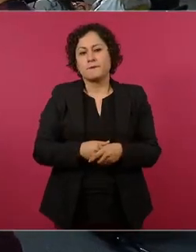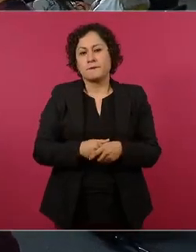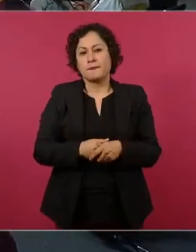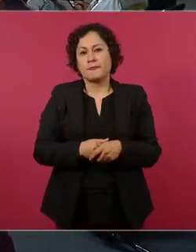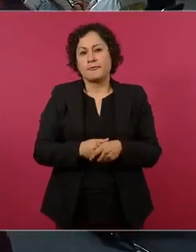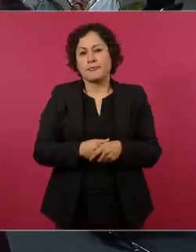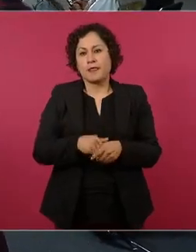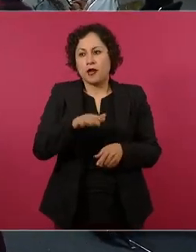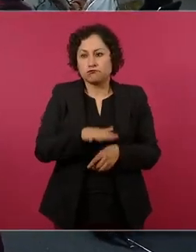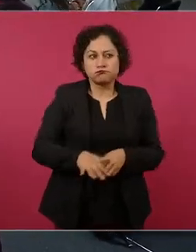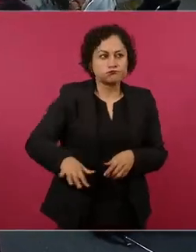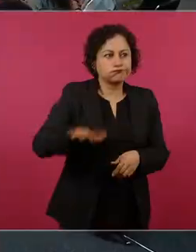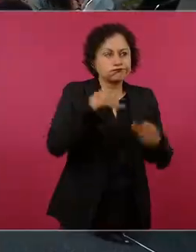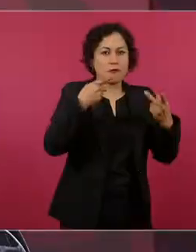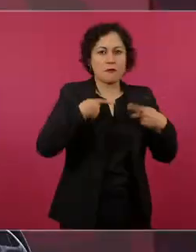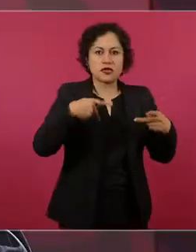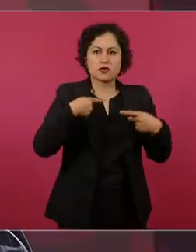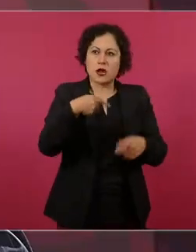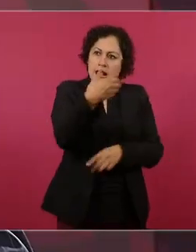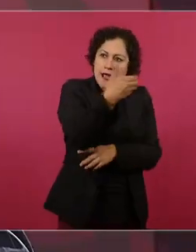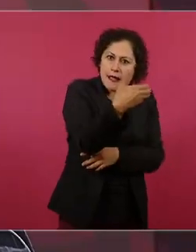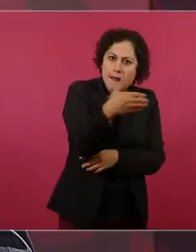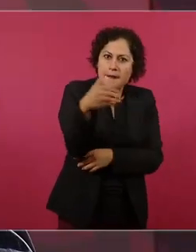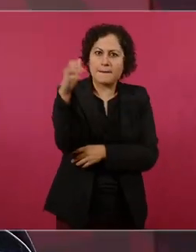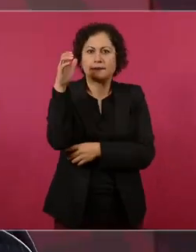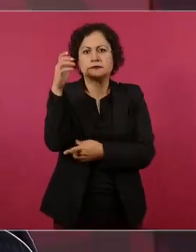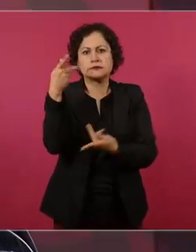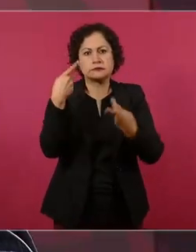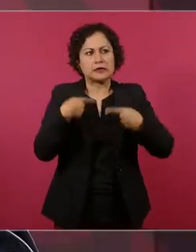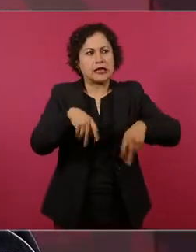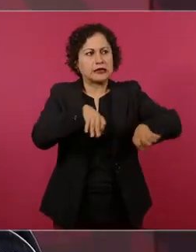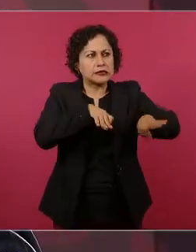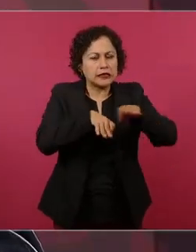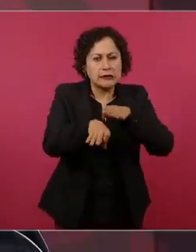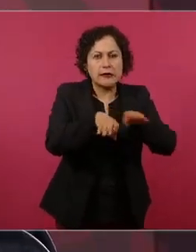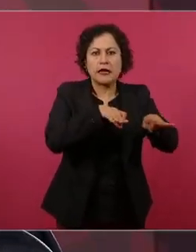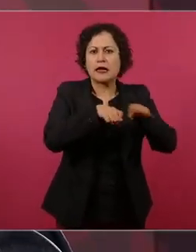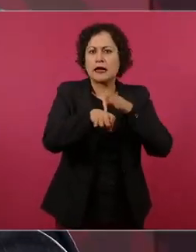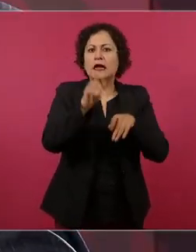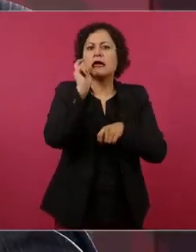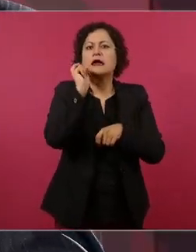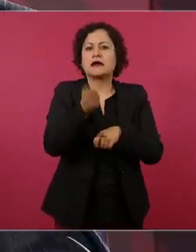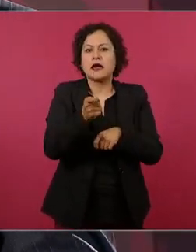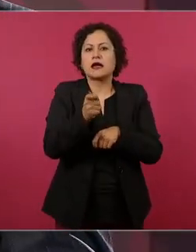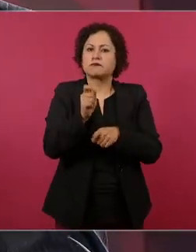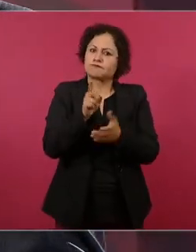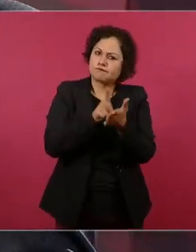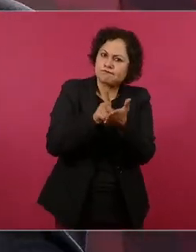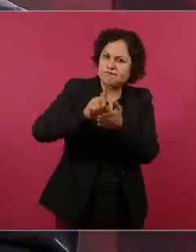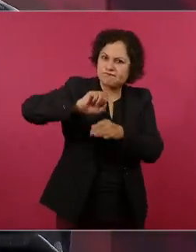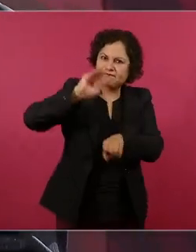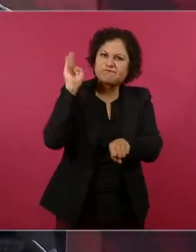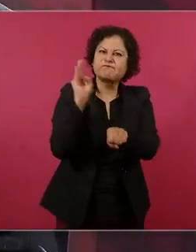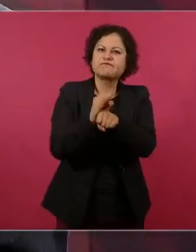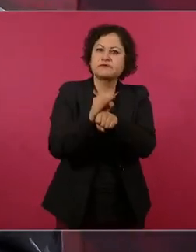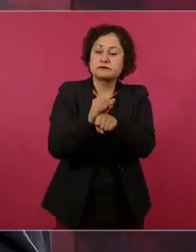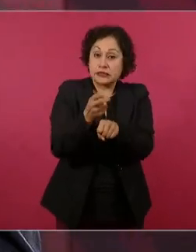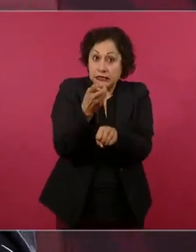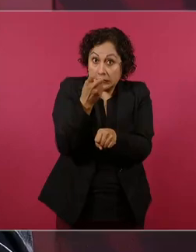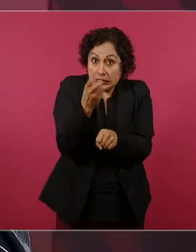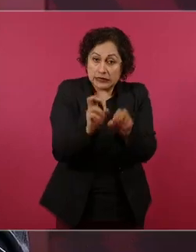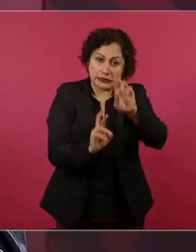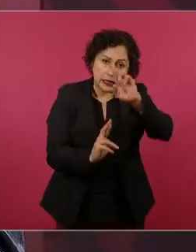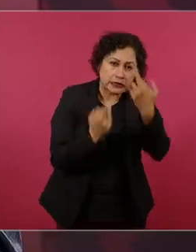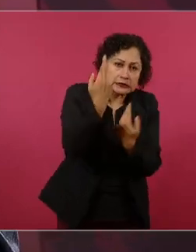de los campesinos, de los obreros. Todo esto se plasma en una constitución también